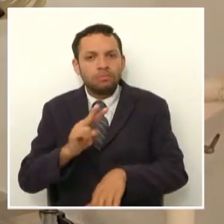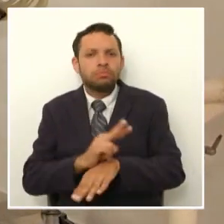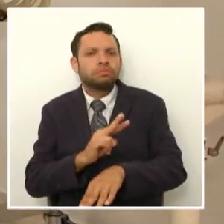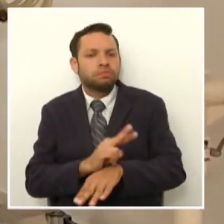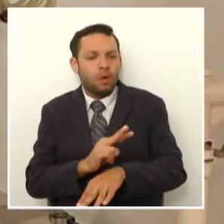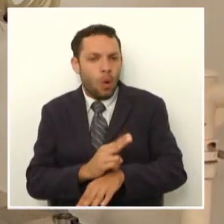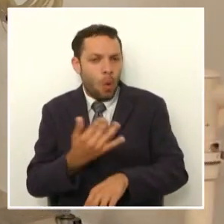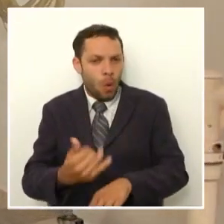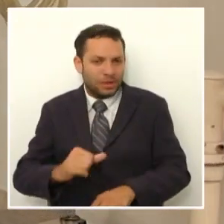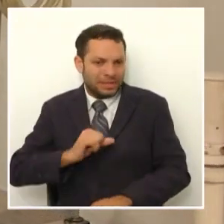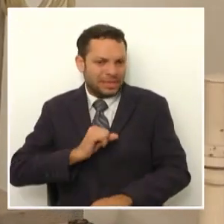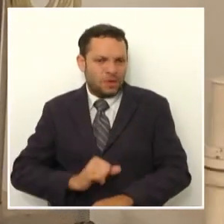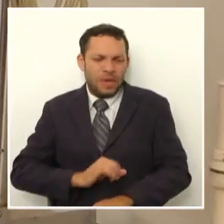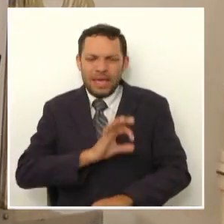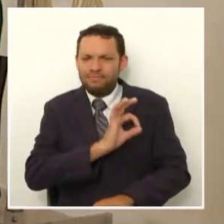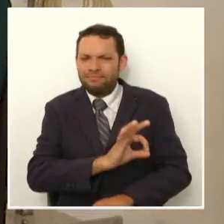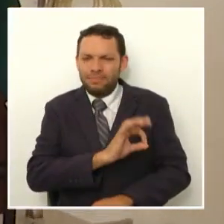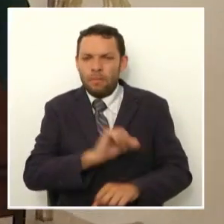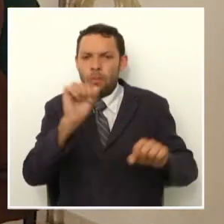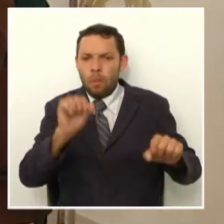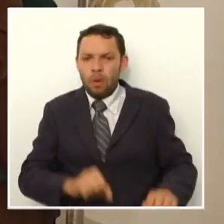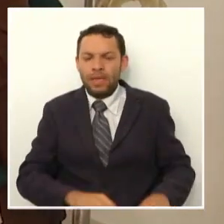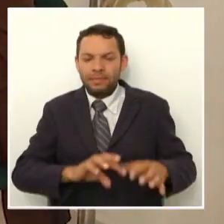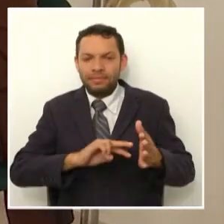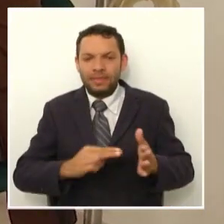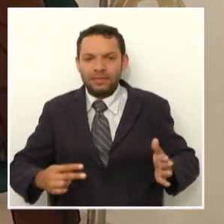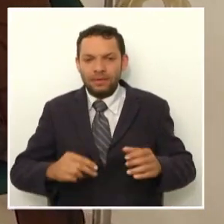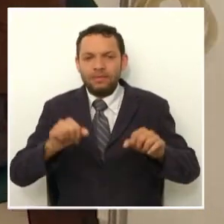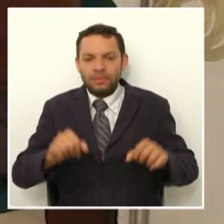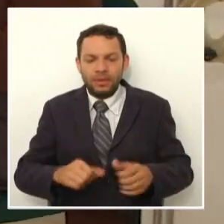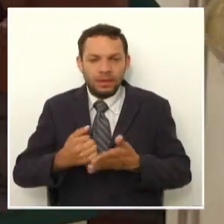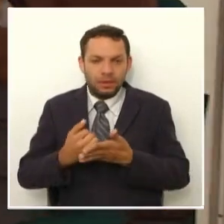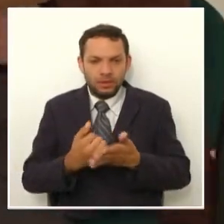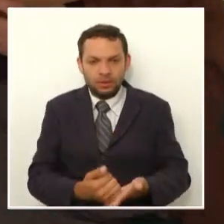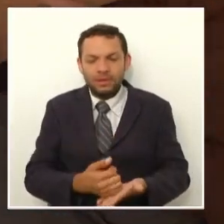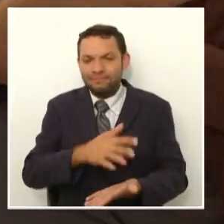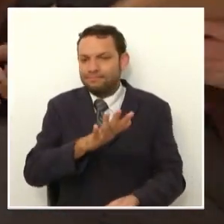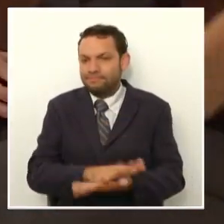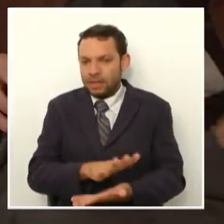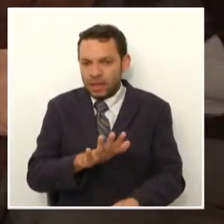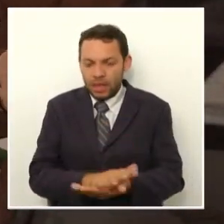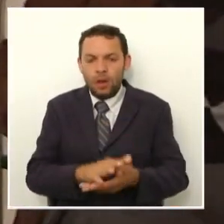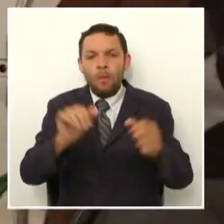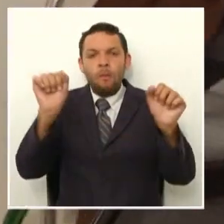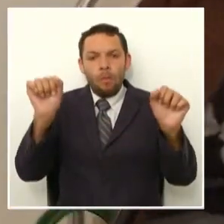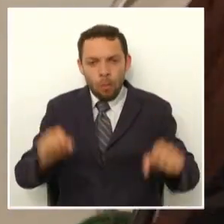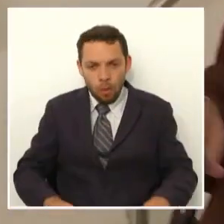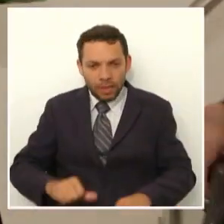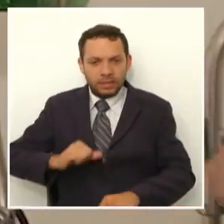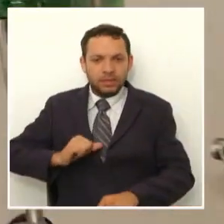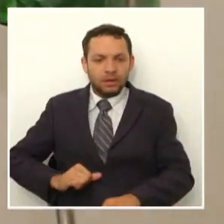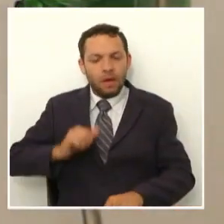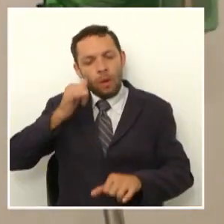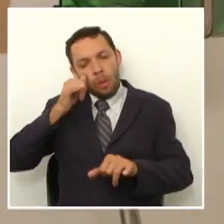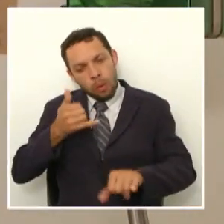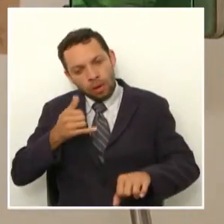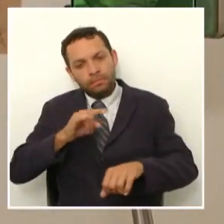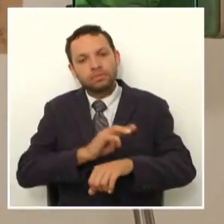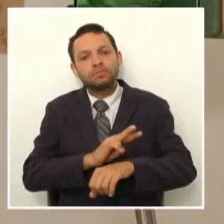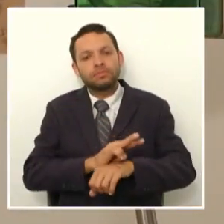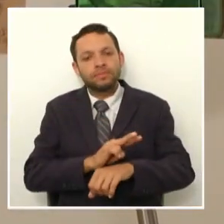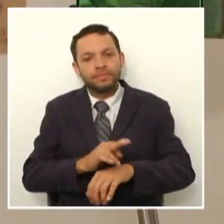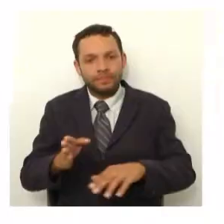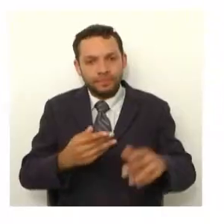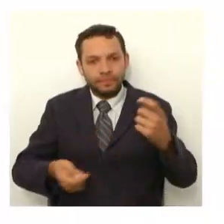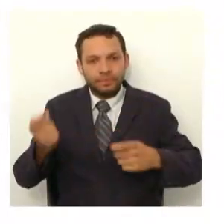la cirugía a través de estos equipos y la tranquilidad que ustedes pueden tener para poder llevar a cabo un procedimiento quirúrgico. Ya